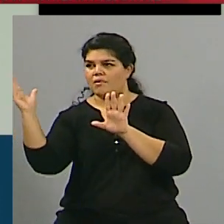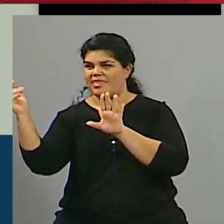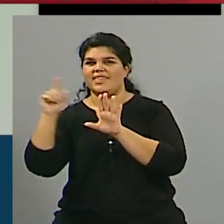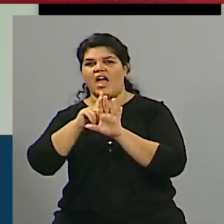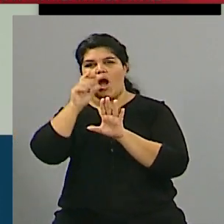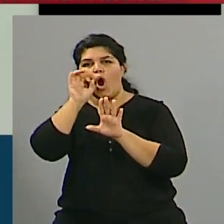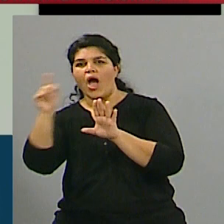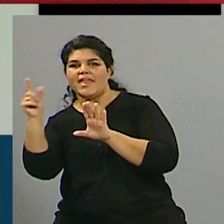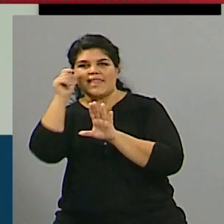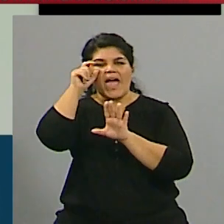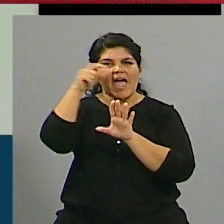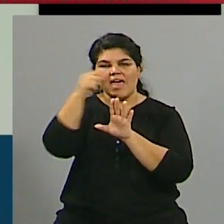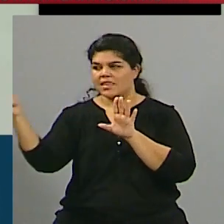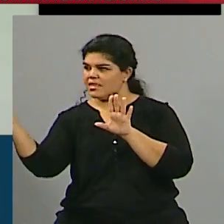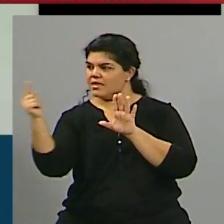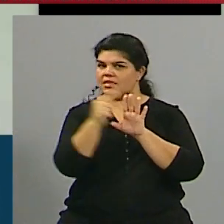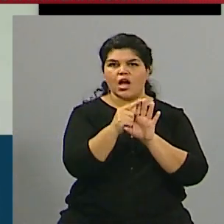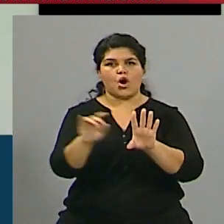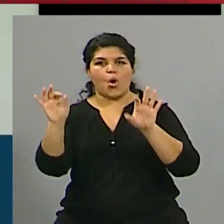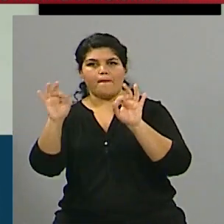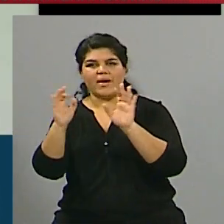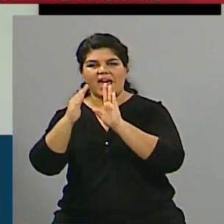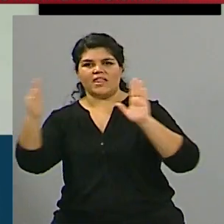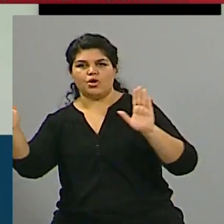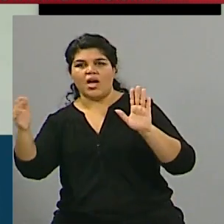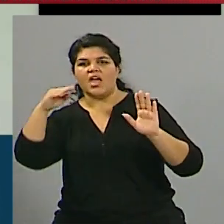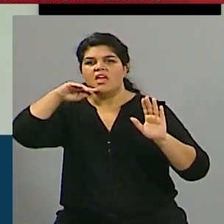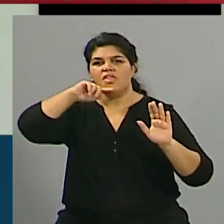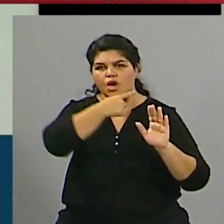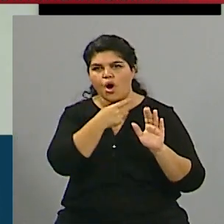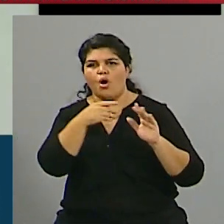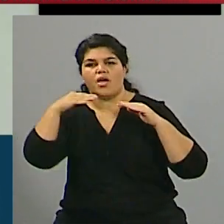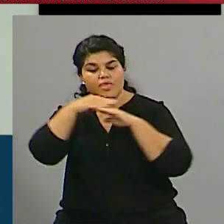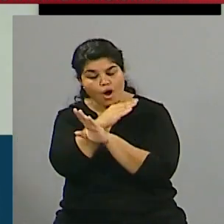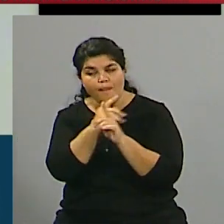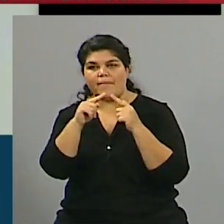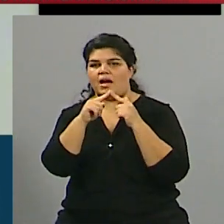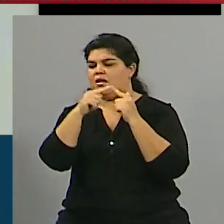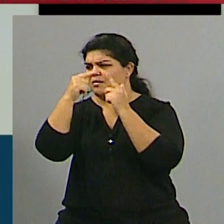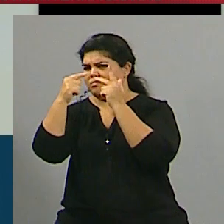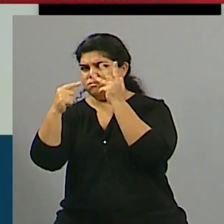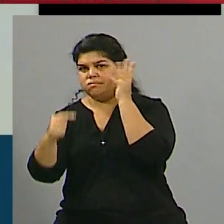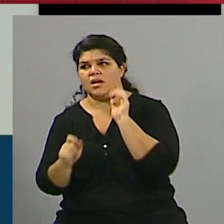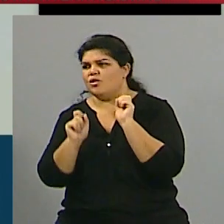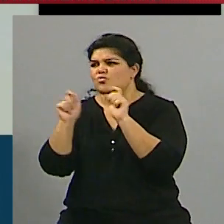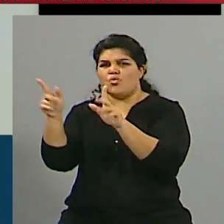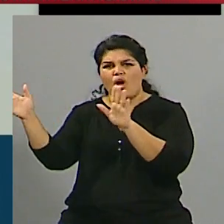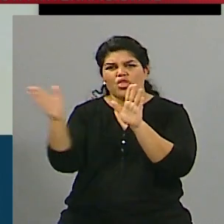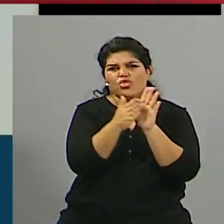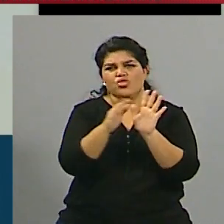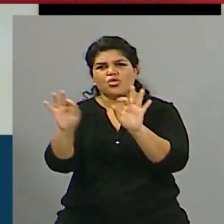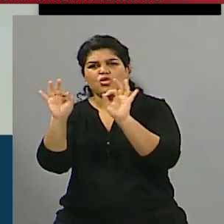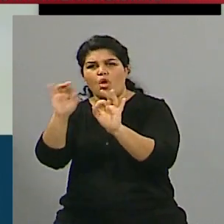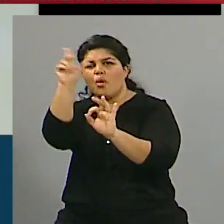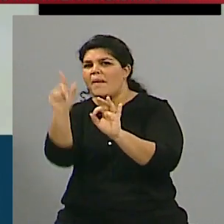es culturalmente, de cómo es idiomáticamente, y una perspectiva la cual sea radicalizada no va a dar